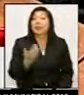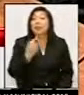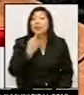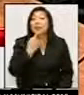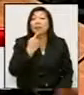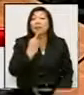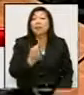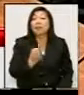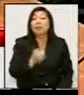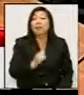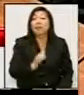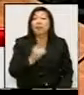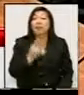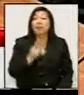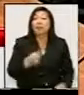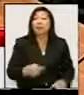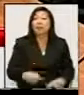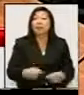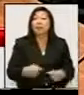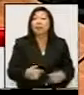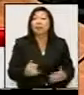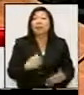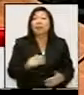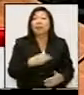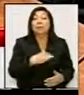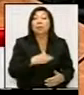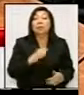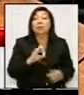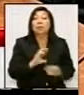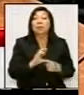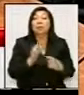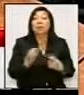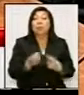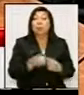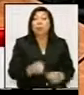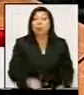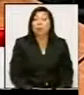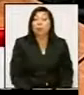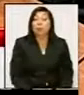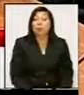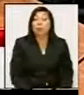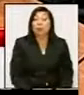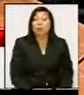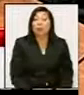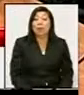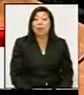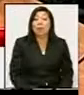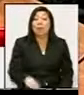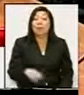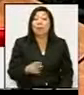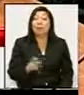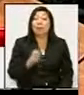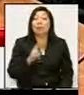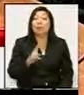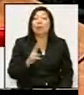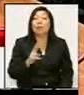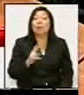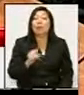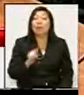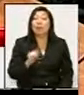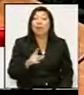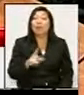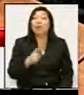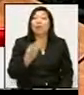información correspondiente para compatibilizarla al Ministerio de Cultura, ¿no?, a Perú Rail, a Andean Rail y